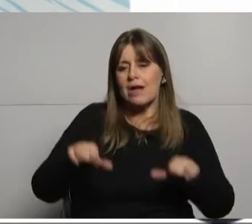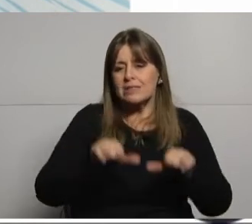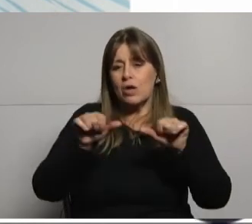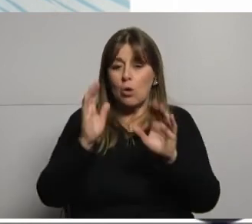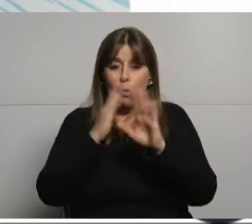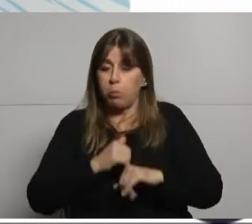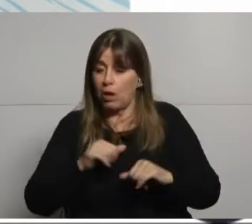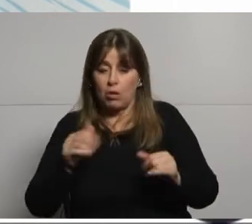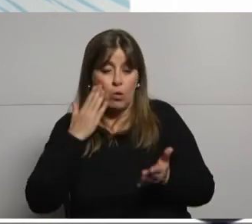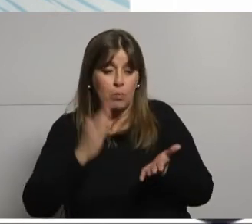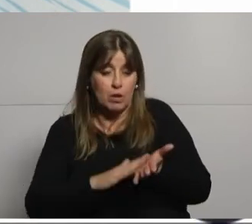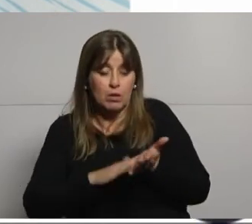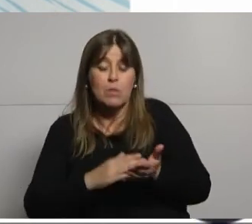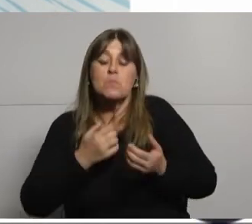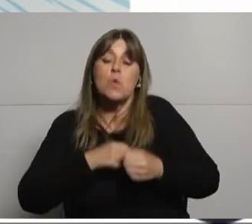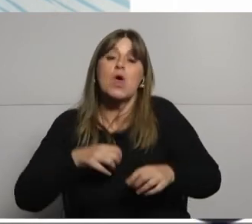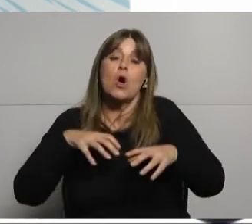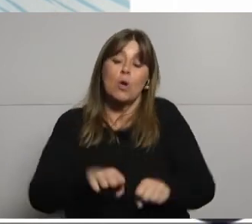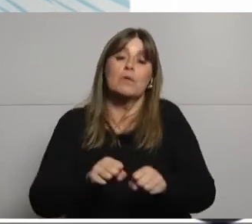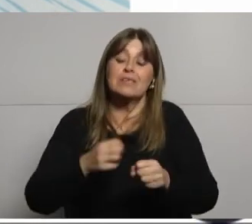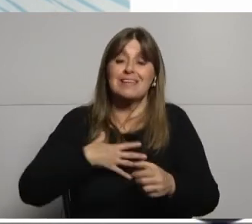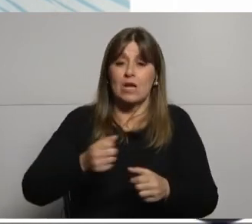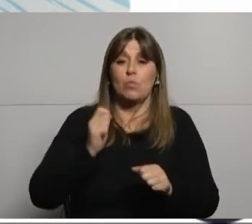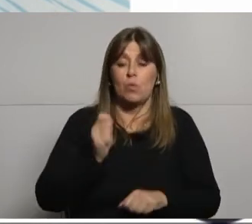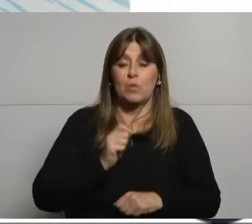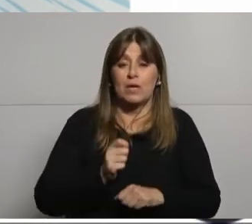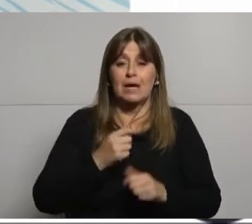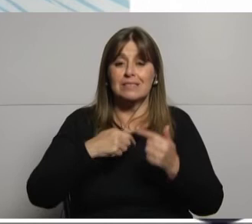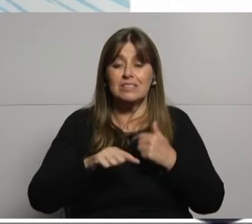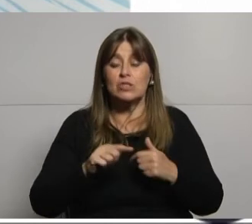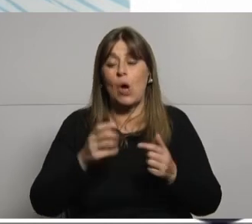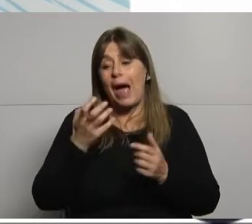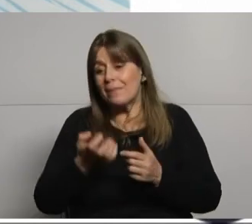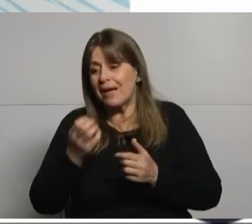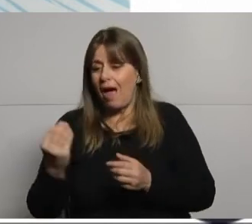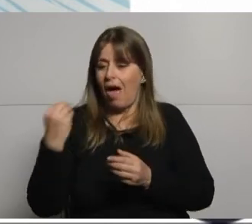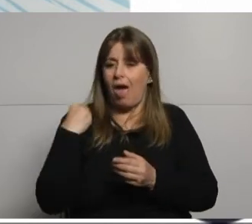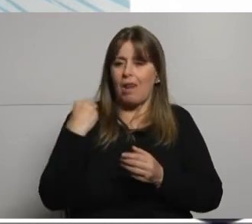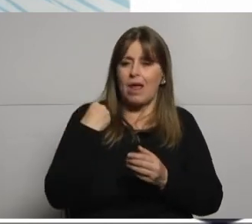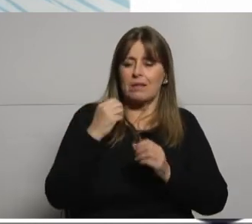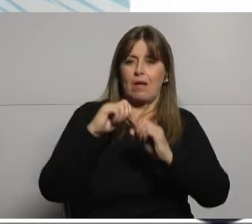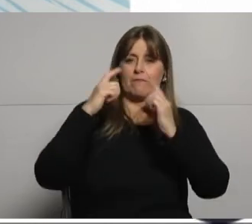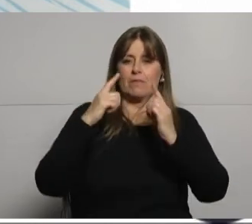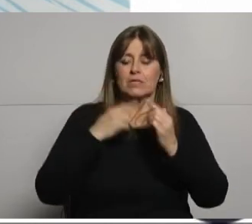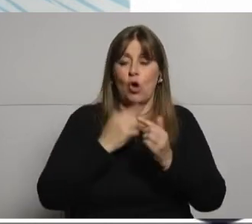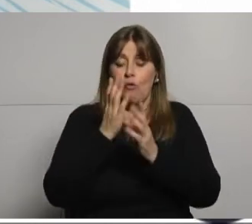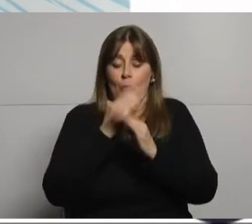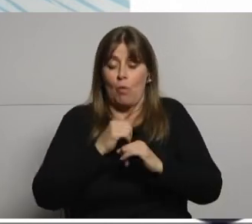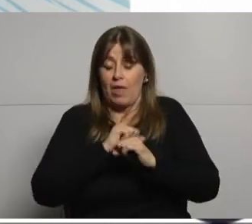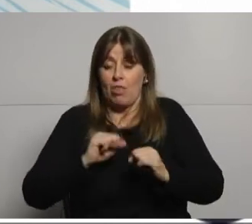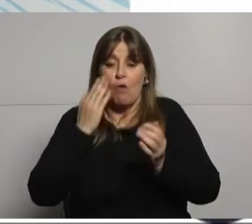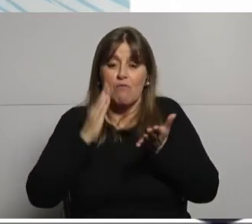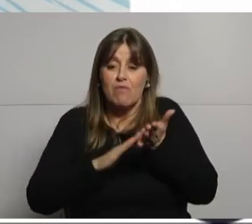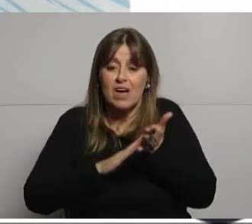no puedo comprobar, puedo estar comprometiendo también la salud pública. Si a mí la aplicación me alerta o no me alerta y no tengo manera de verificar